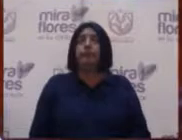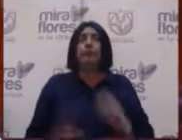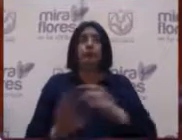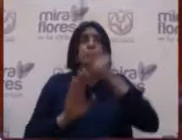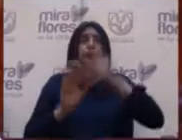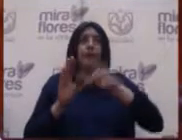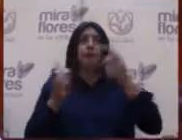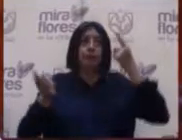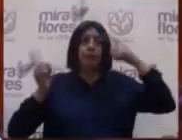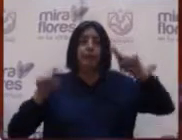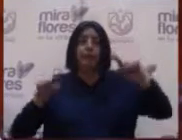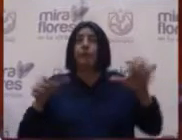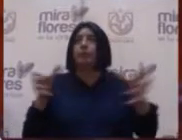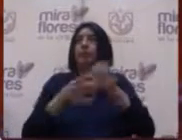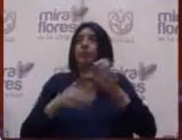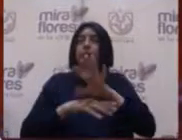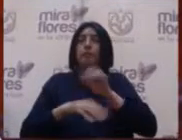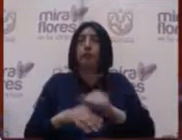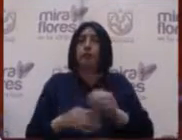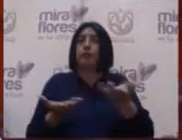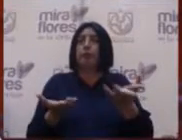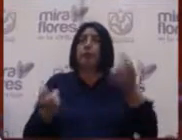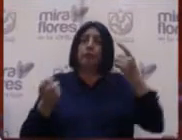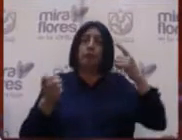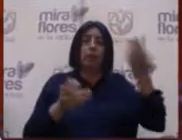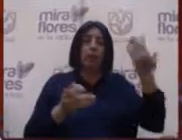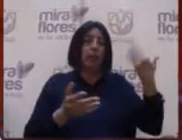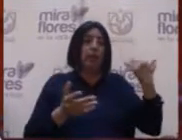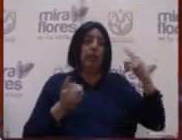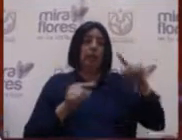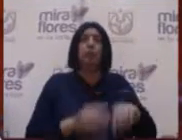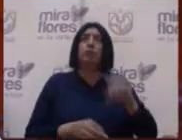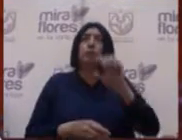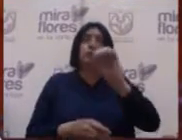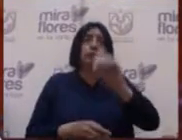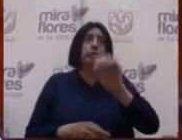Proyecto de acuerdo de consejo que deja sin efecto el acuerdo de consejo número